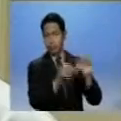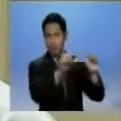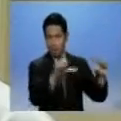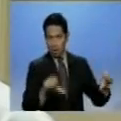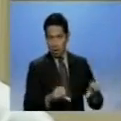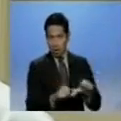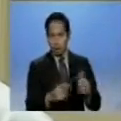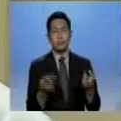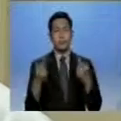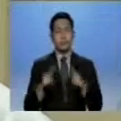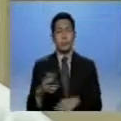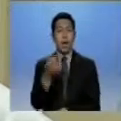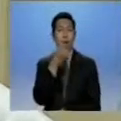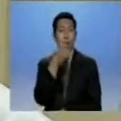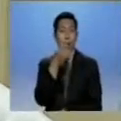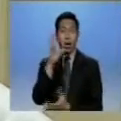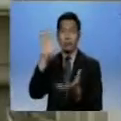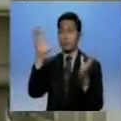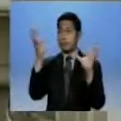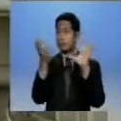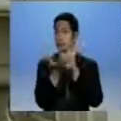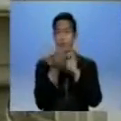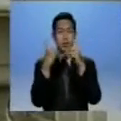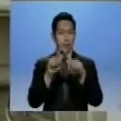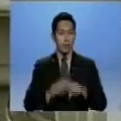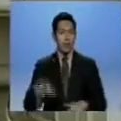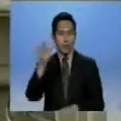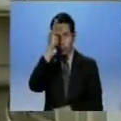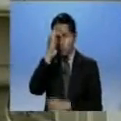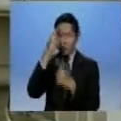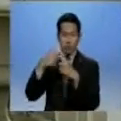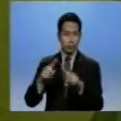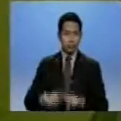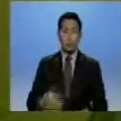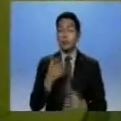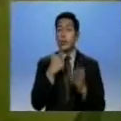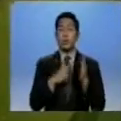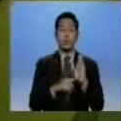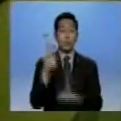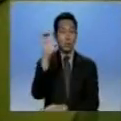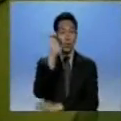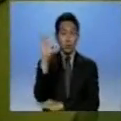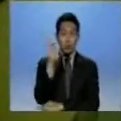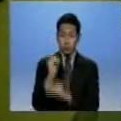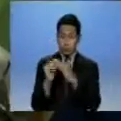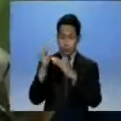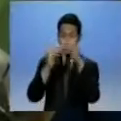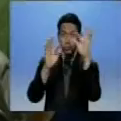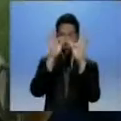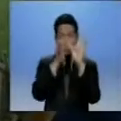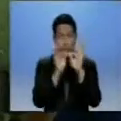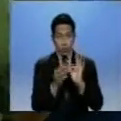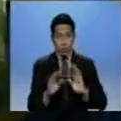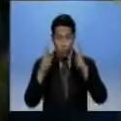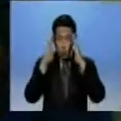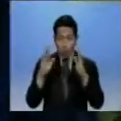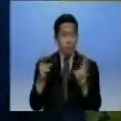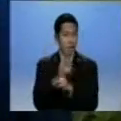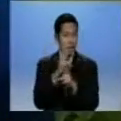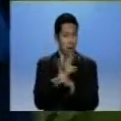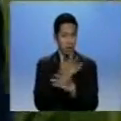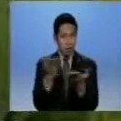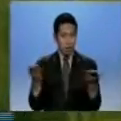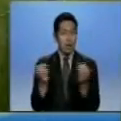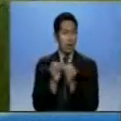la climatización de muchas áreas del hospital. La remodelación del área de emergencia y de cuidados intensivos generales también están